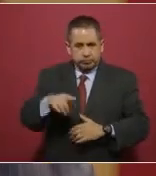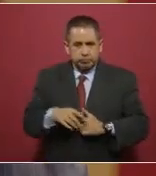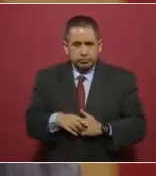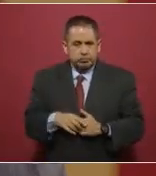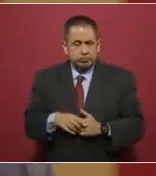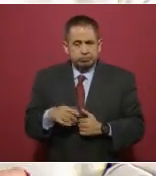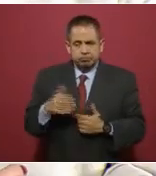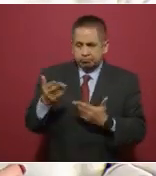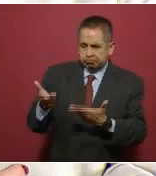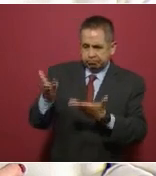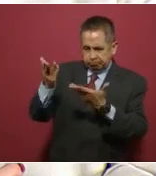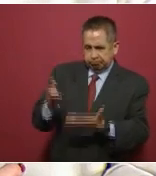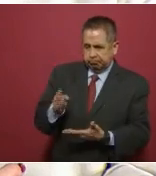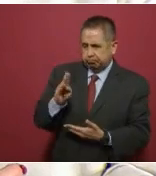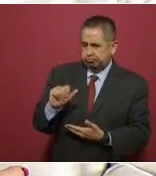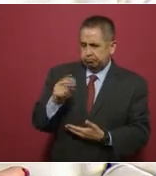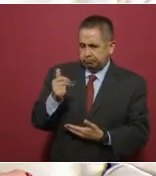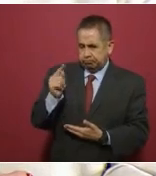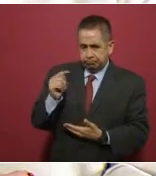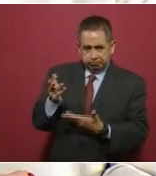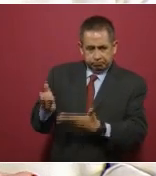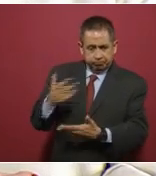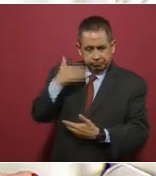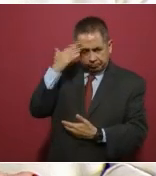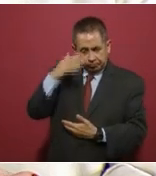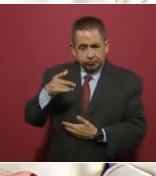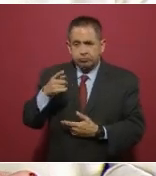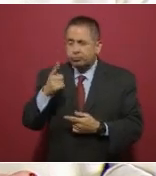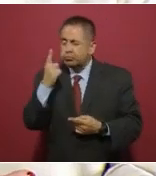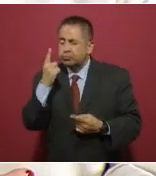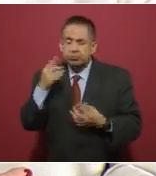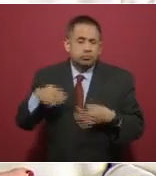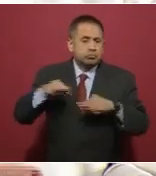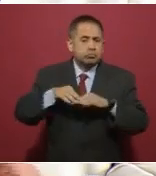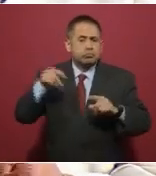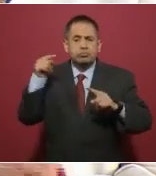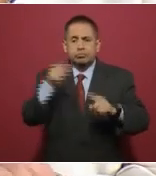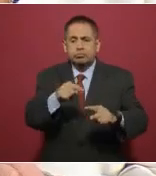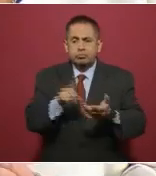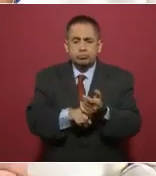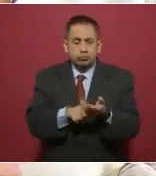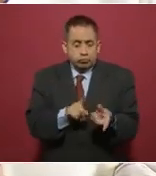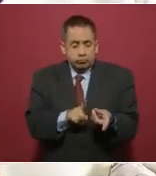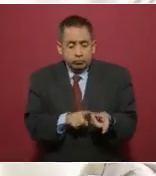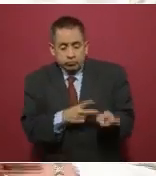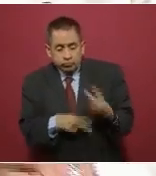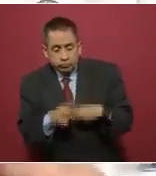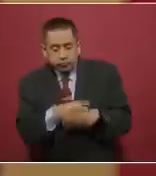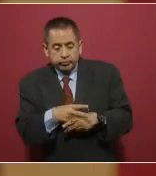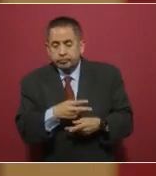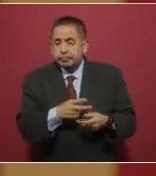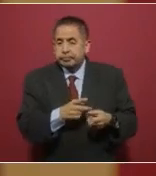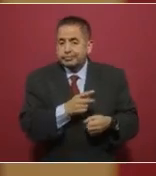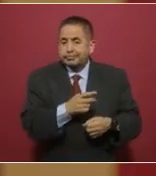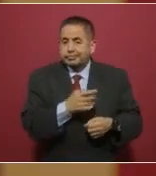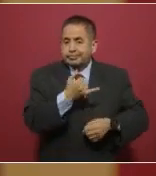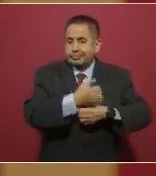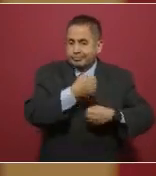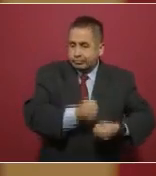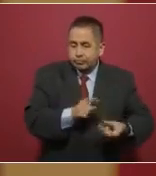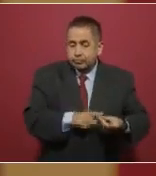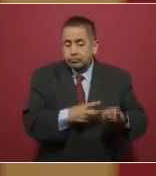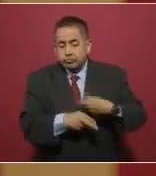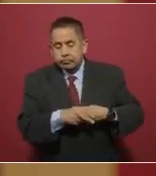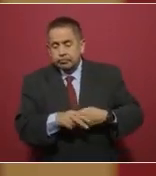señora Bachelet, es atender las causas que originan la inseguridad y la violencia.